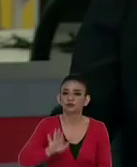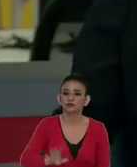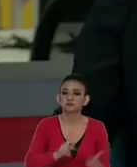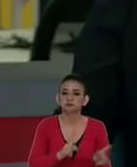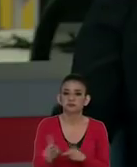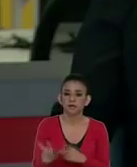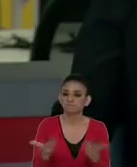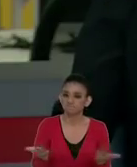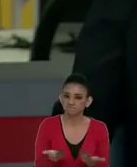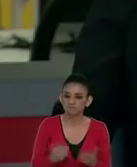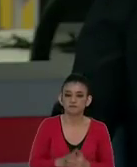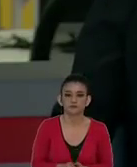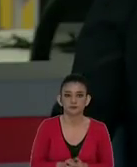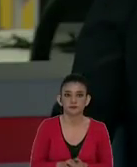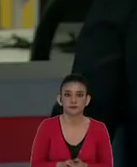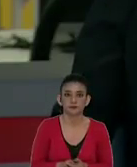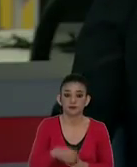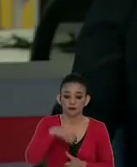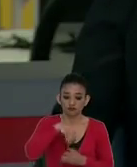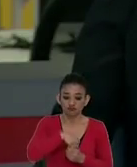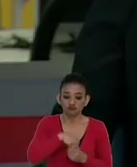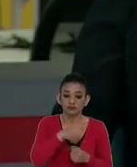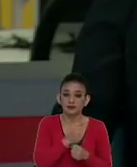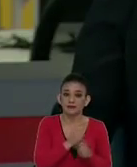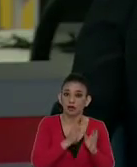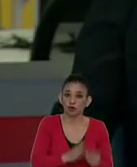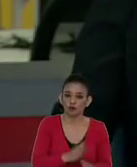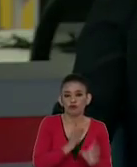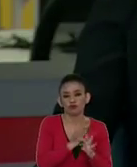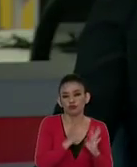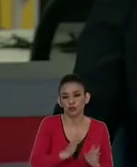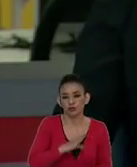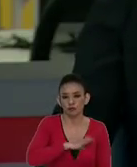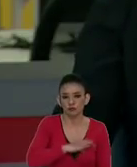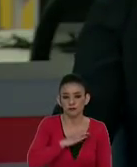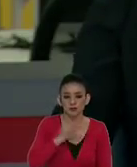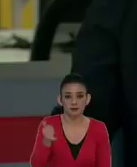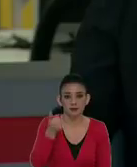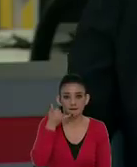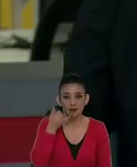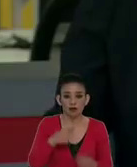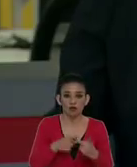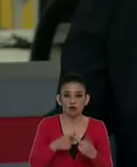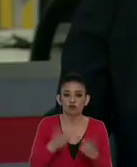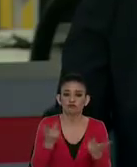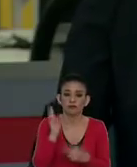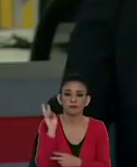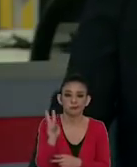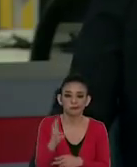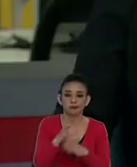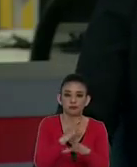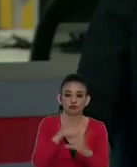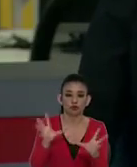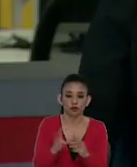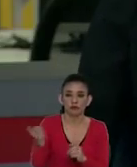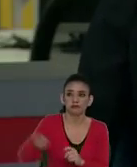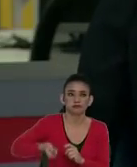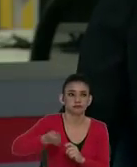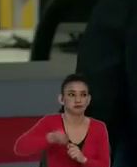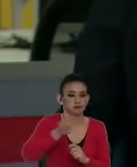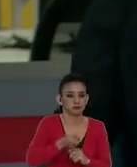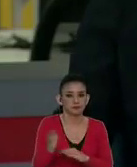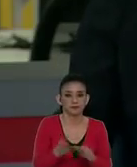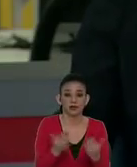el teletrabajo para funcionarios municipales y desinfección en unidades de transporte. Además, la medida Hoy no